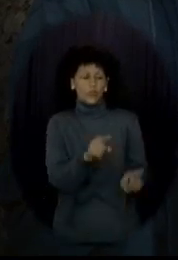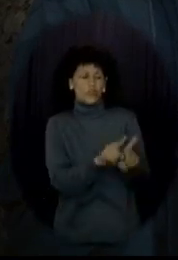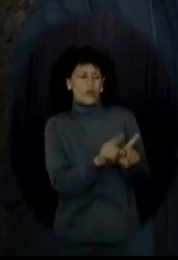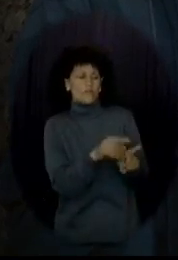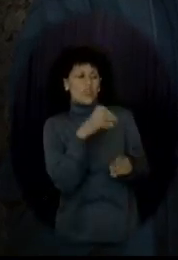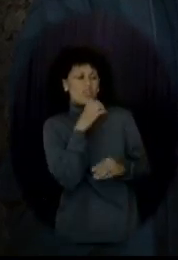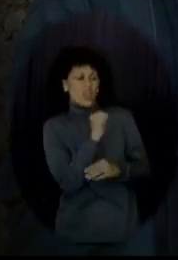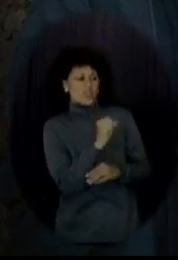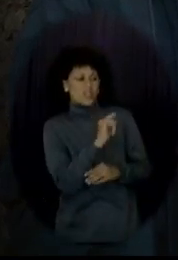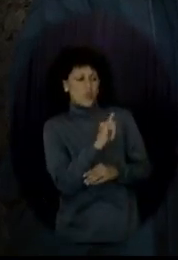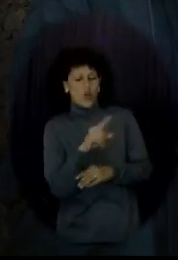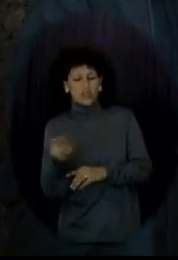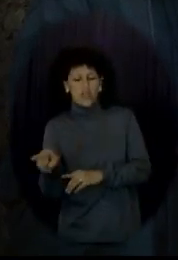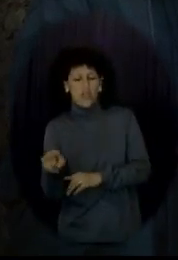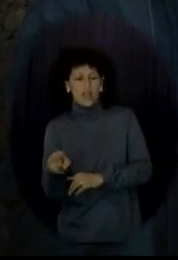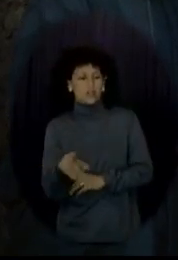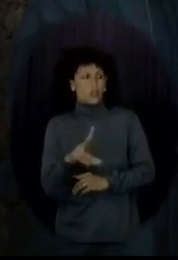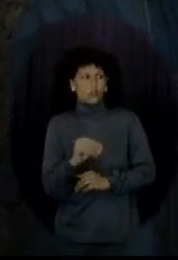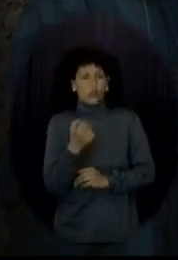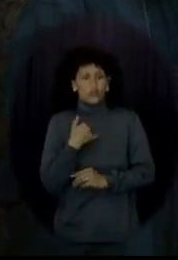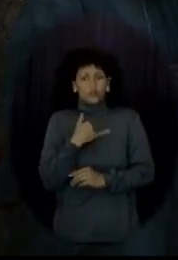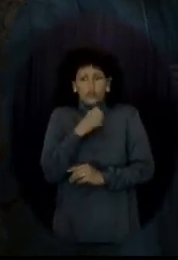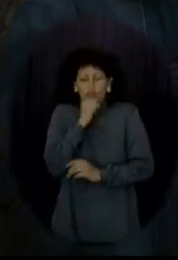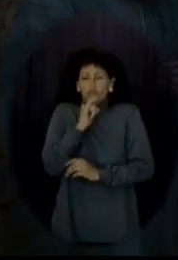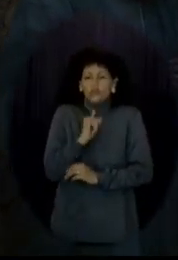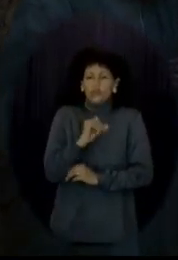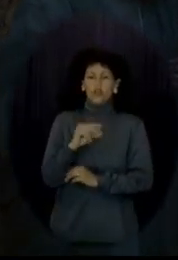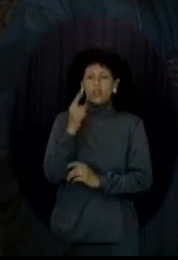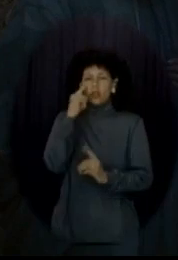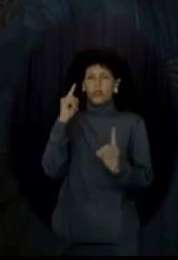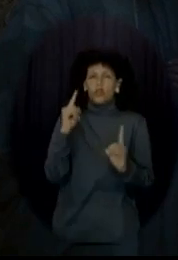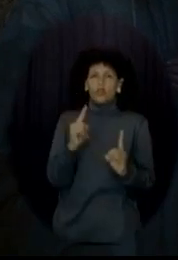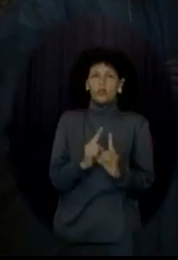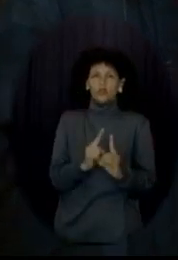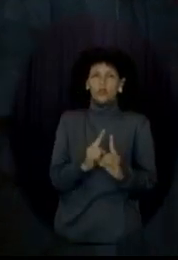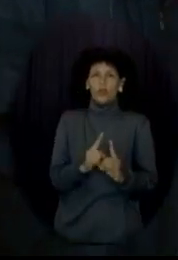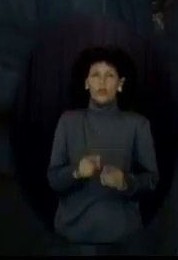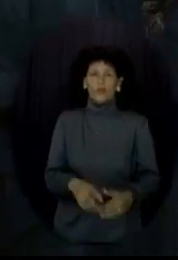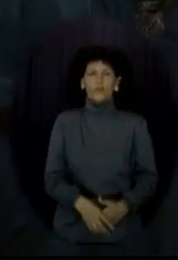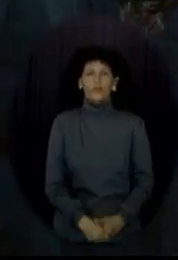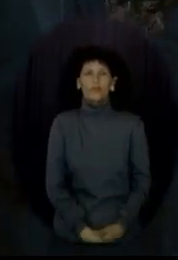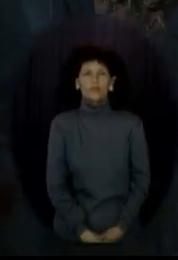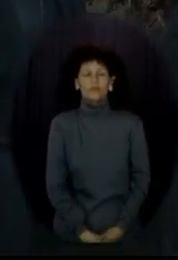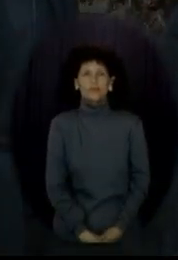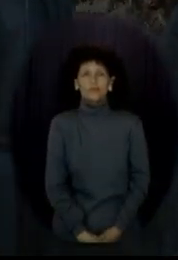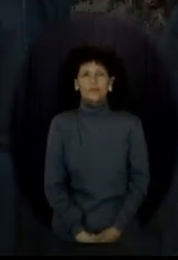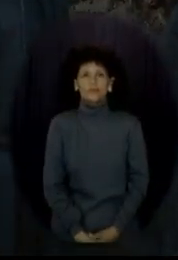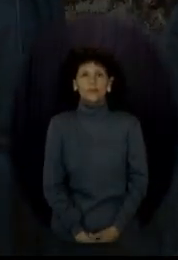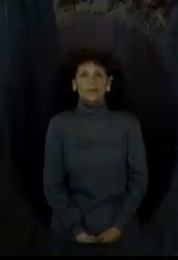Tú también eres de ellos. Pero no lo soy.